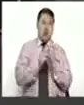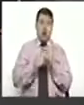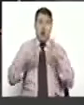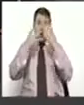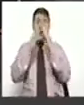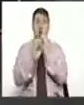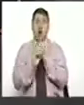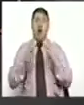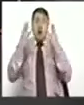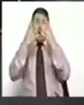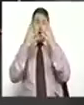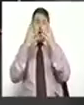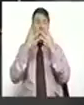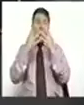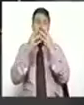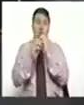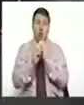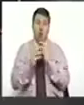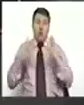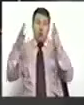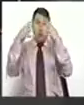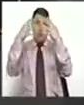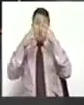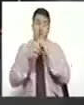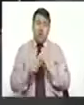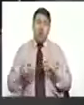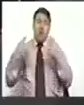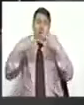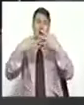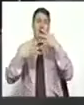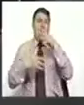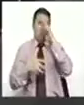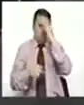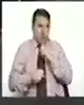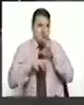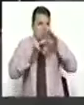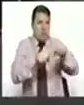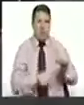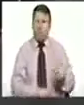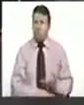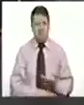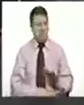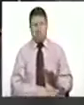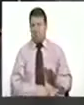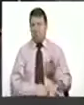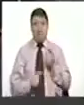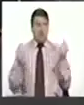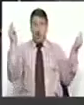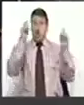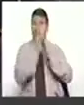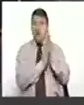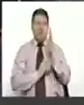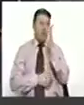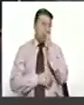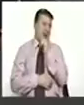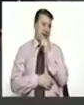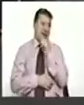la OEA van a mandar intervenciones militares tampoco en nuestros países, pero lo que sí se